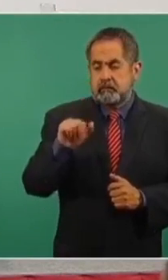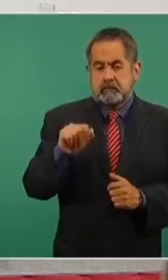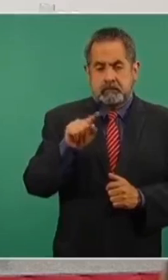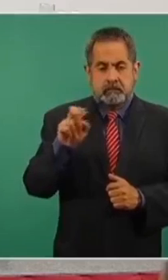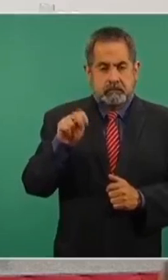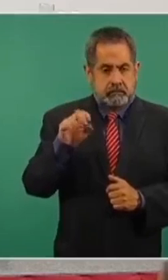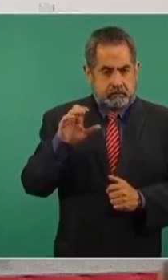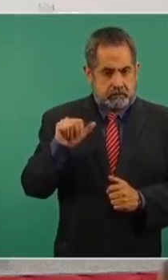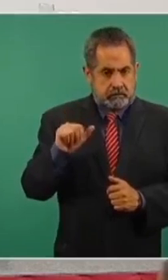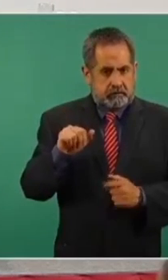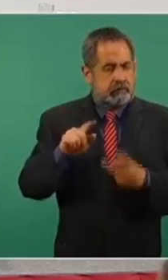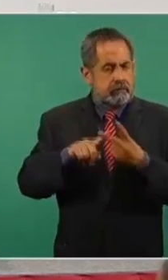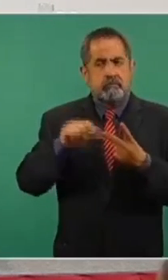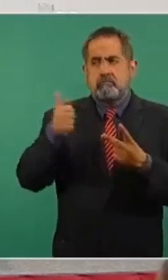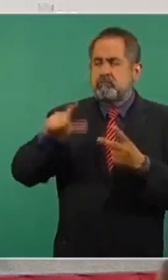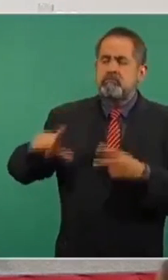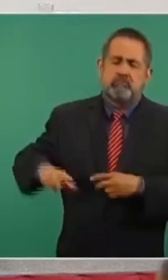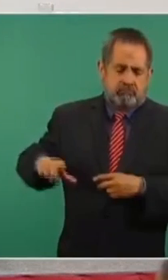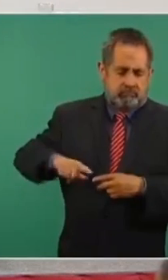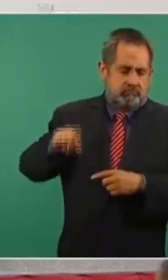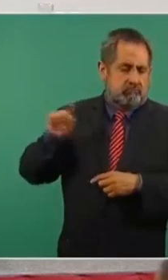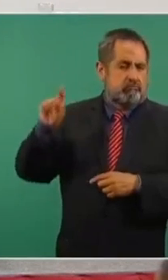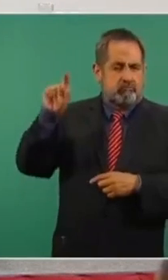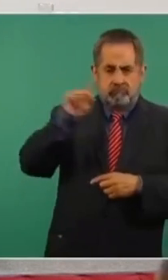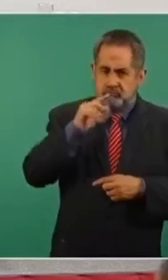AstraZeneca y los gobiernos